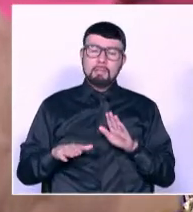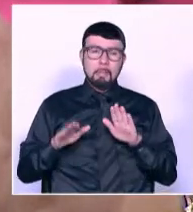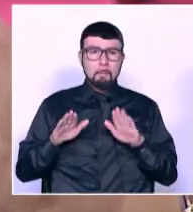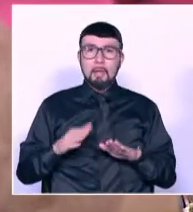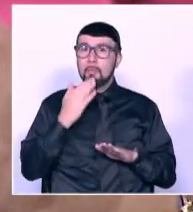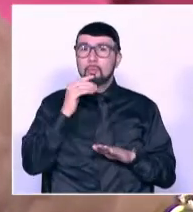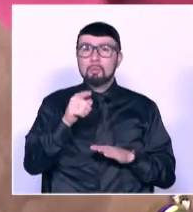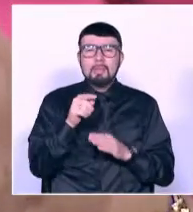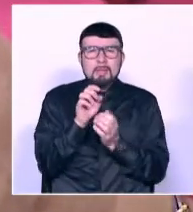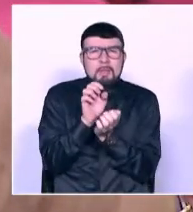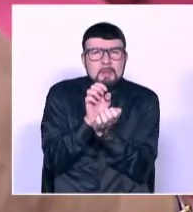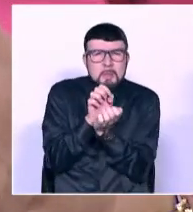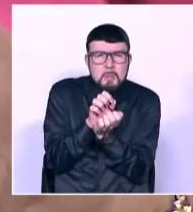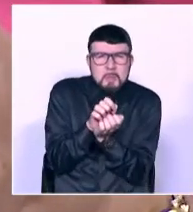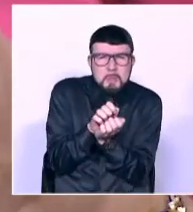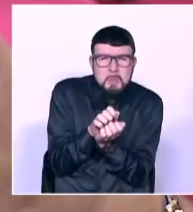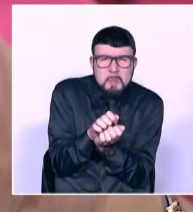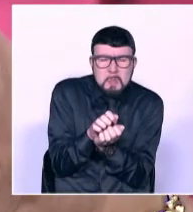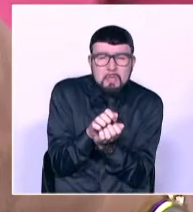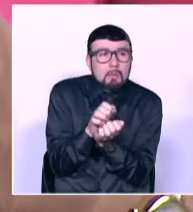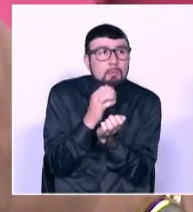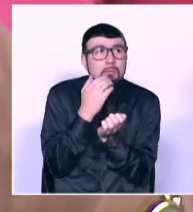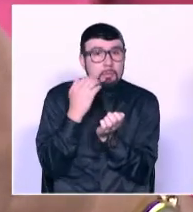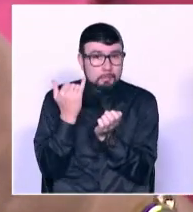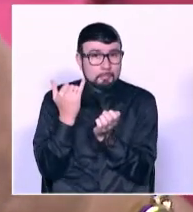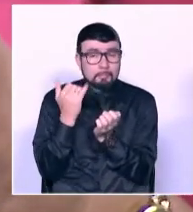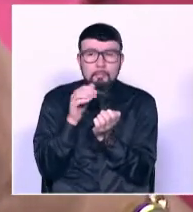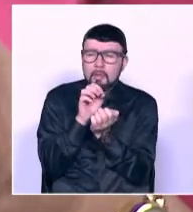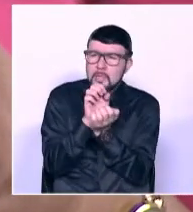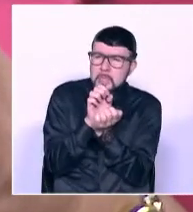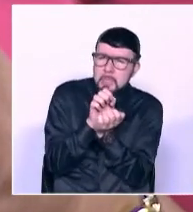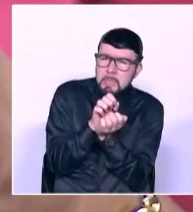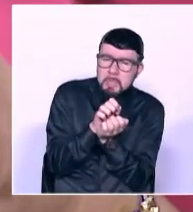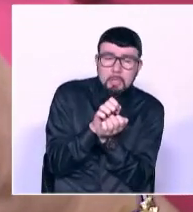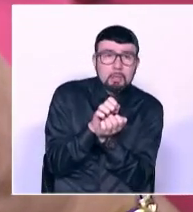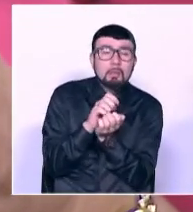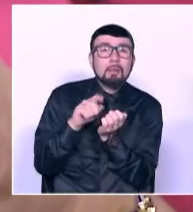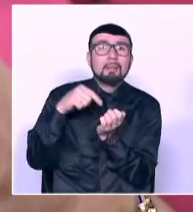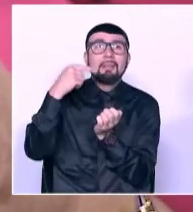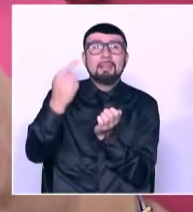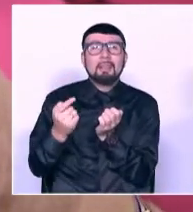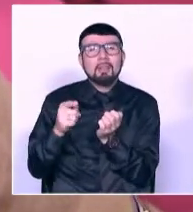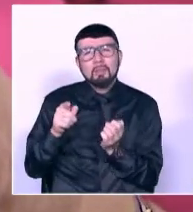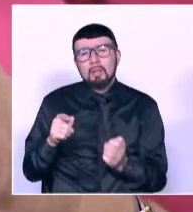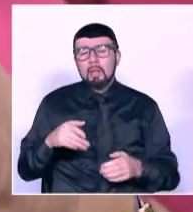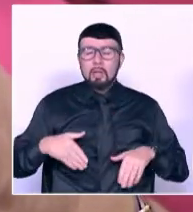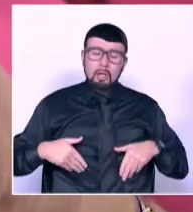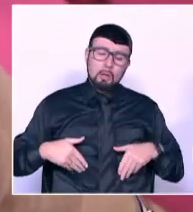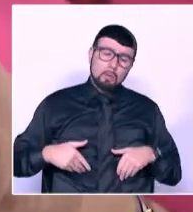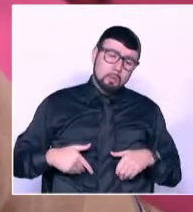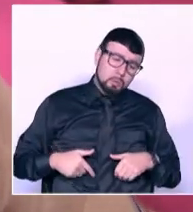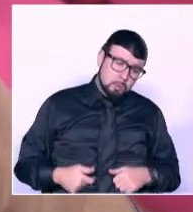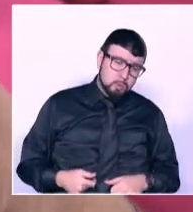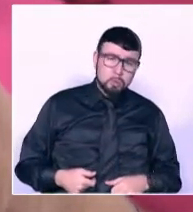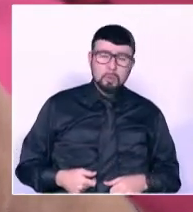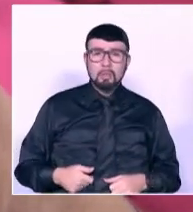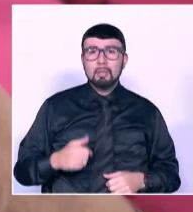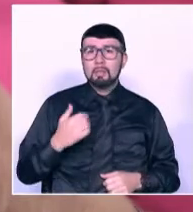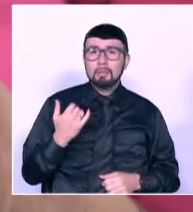los dientes, esta es una parafunción, al otro día amanecemos cansados, con los